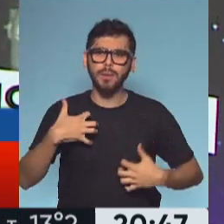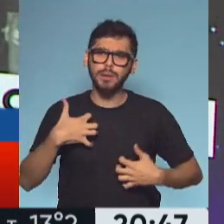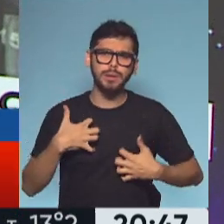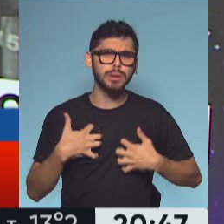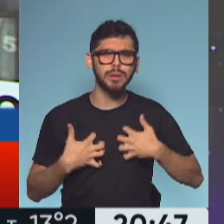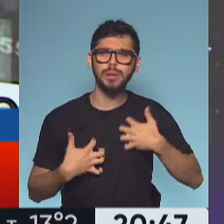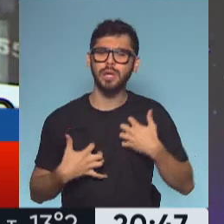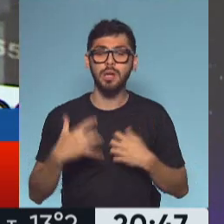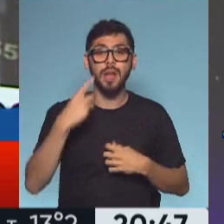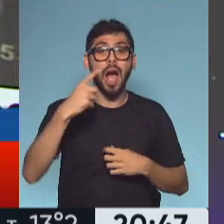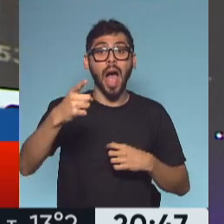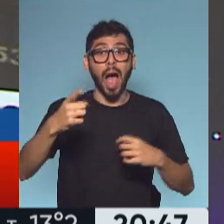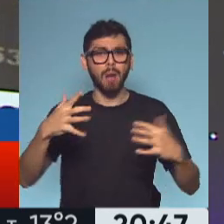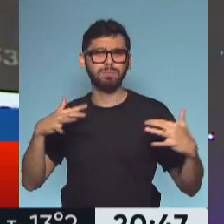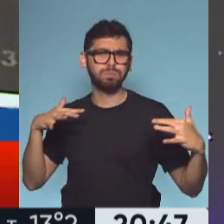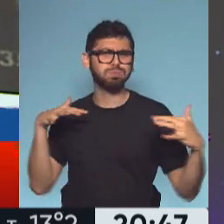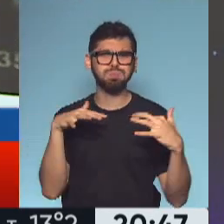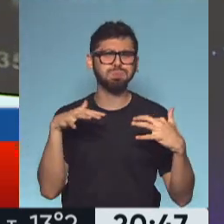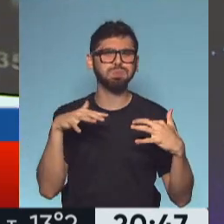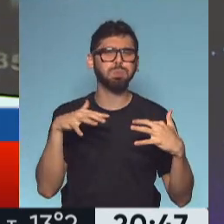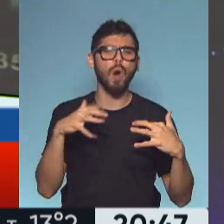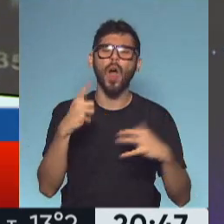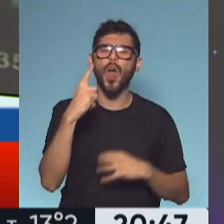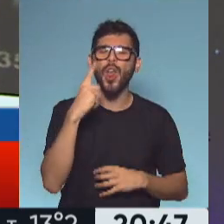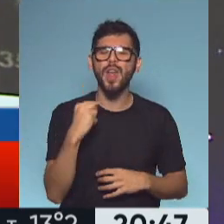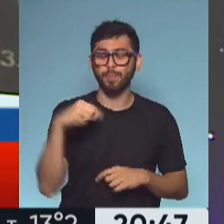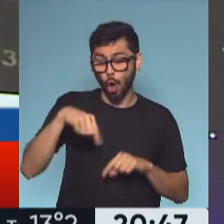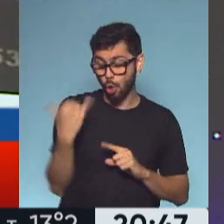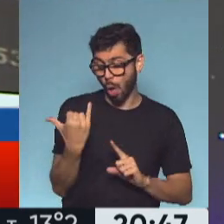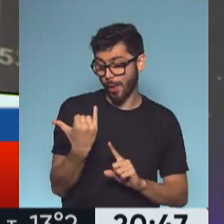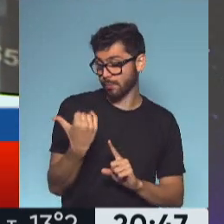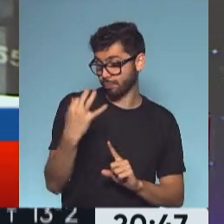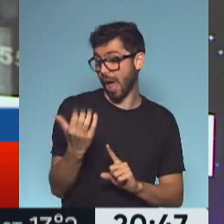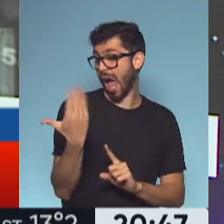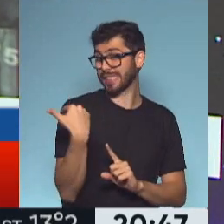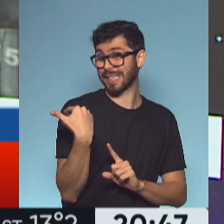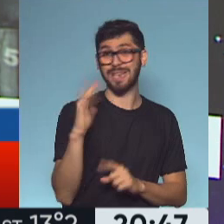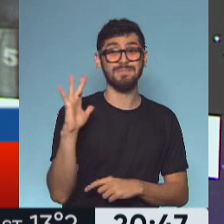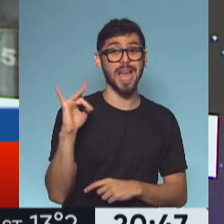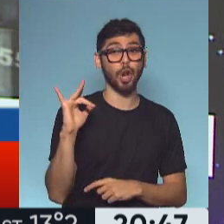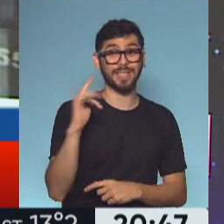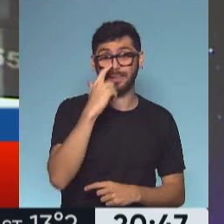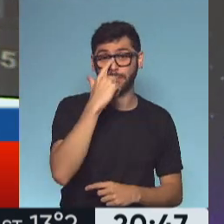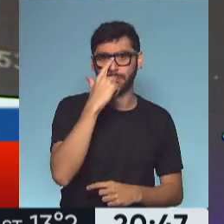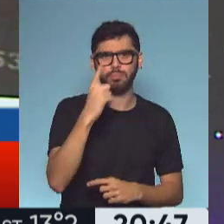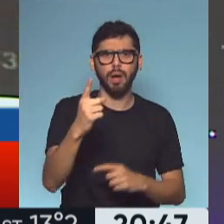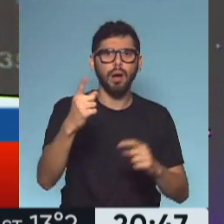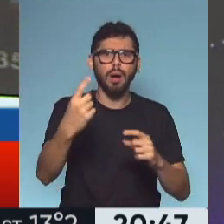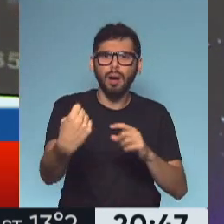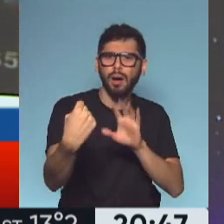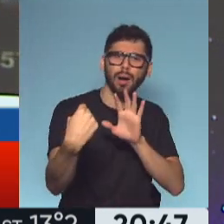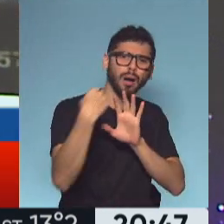allí. Acá vemos un enfrentamiento que tuvo lugar hoy jueves, el día de ayer, miércoles. Lo que vemos atrás es el